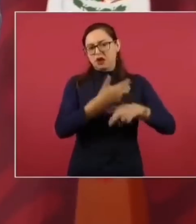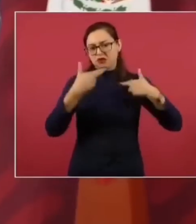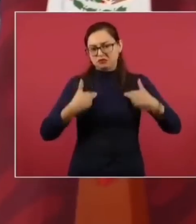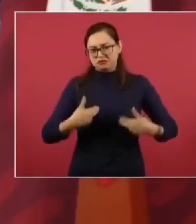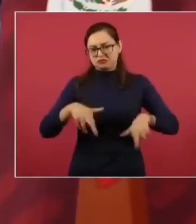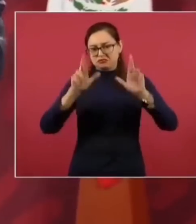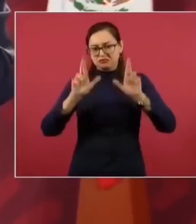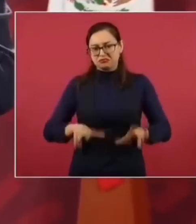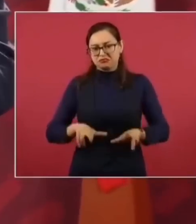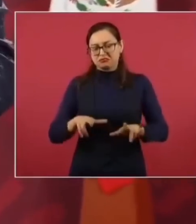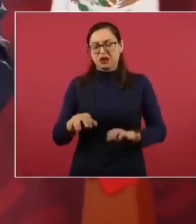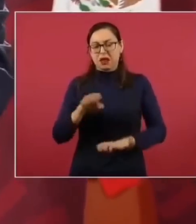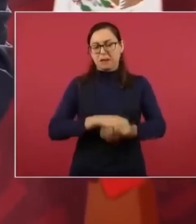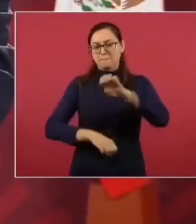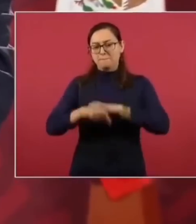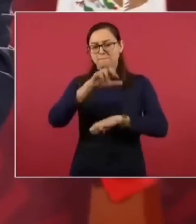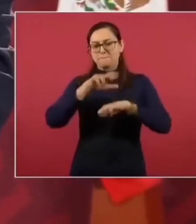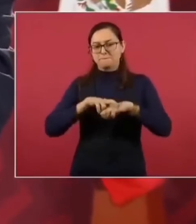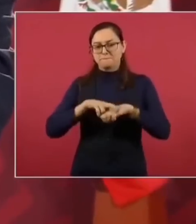aclaró.